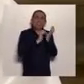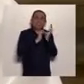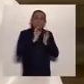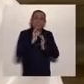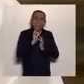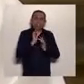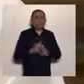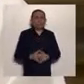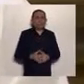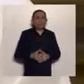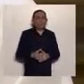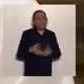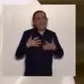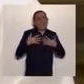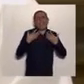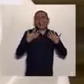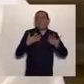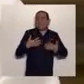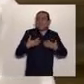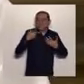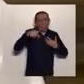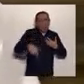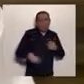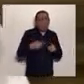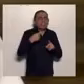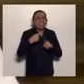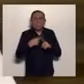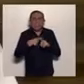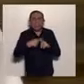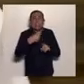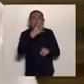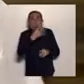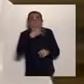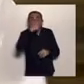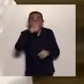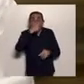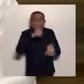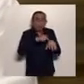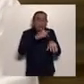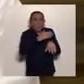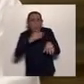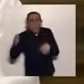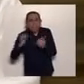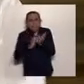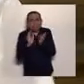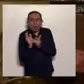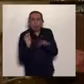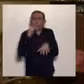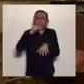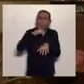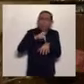Jesús. Con mucha alegría estamos celebrando en este cuarto domingo del tiempo de